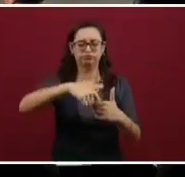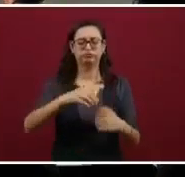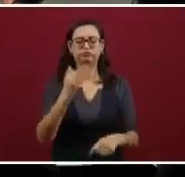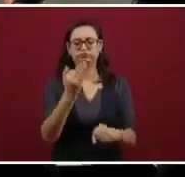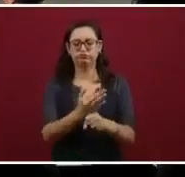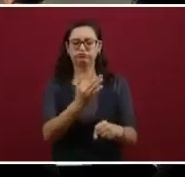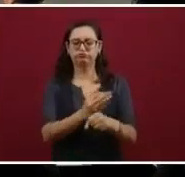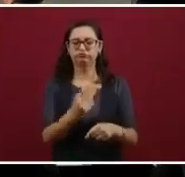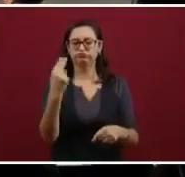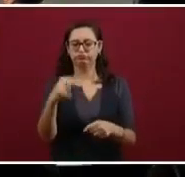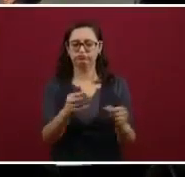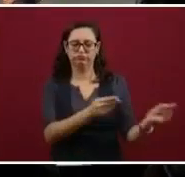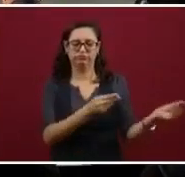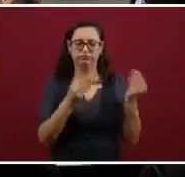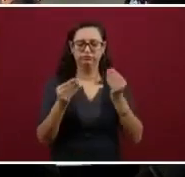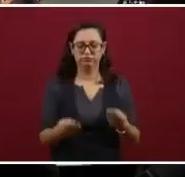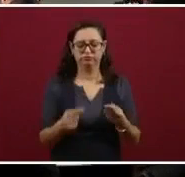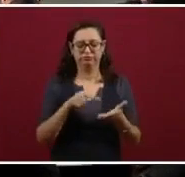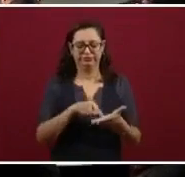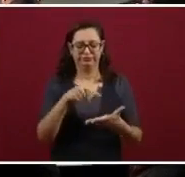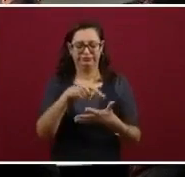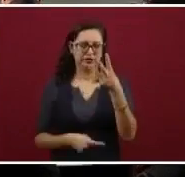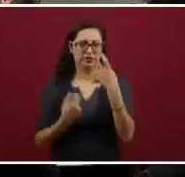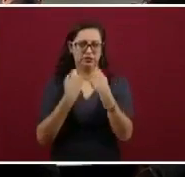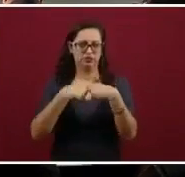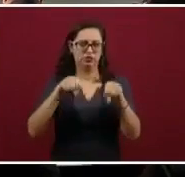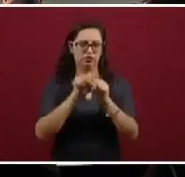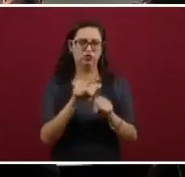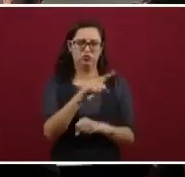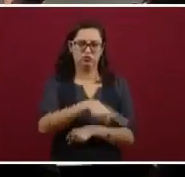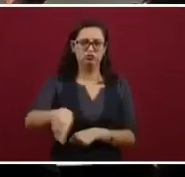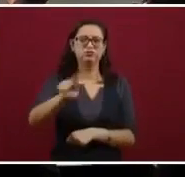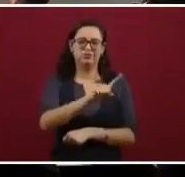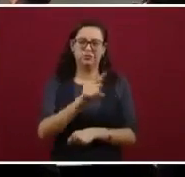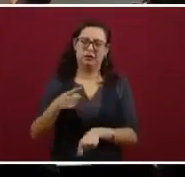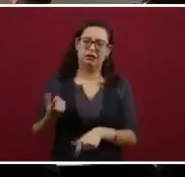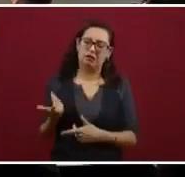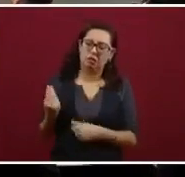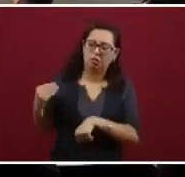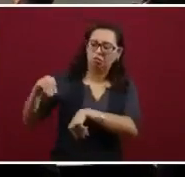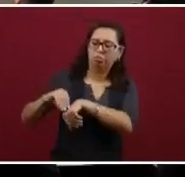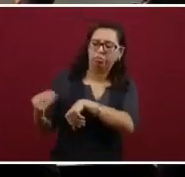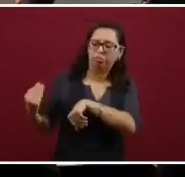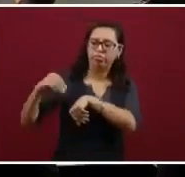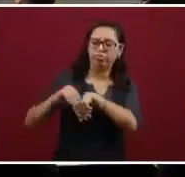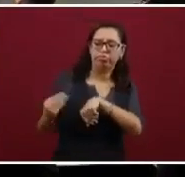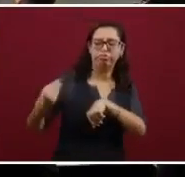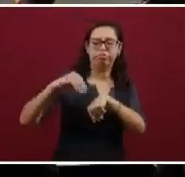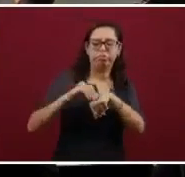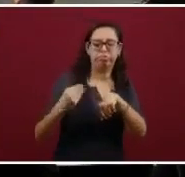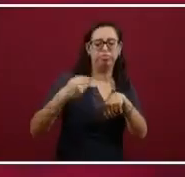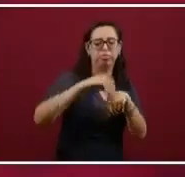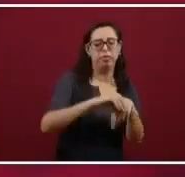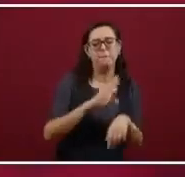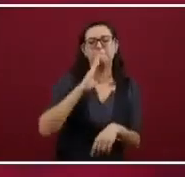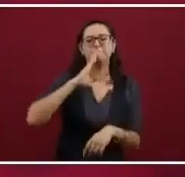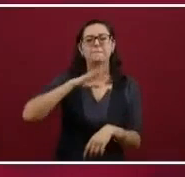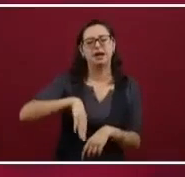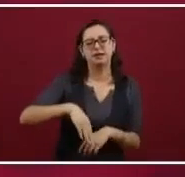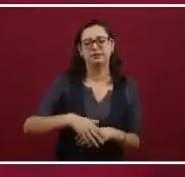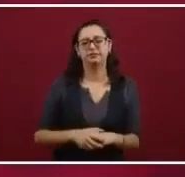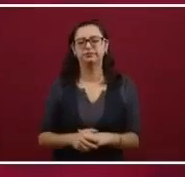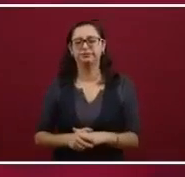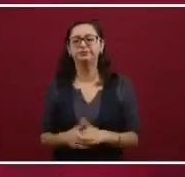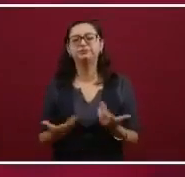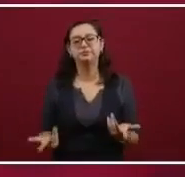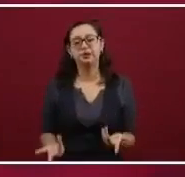los datos de esta sociedad que tiene 3 socios. Eso es como opera y es el operativo también que a su vez estaremos haciendo de manera